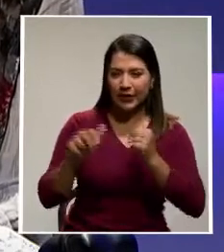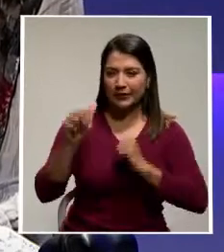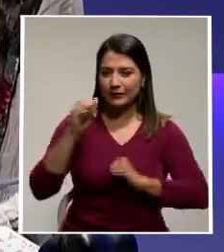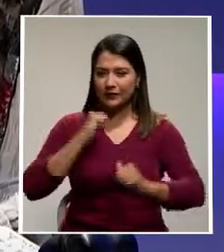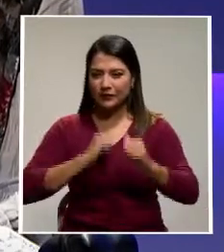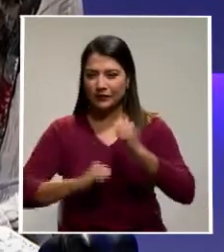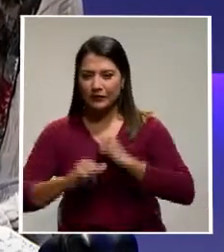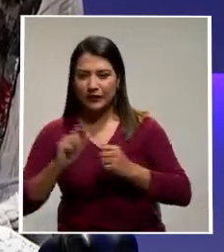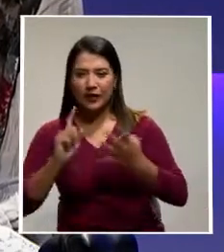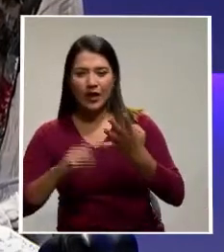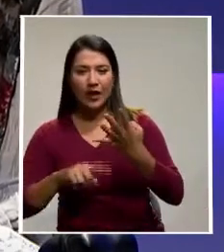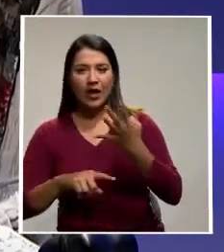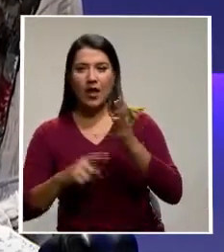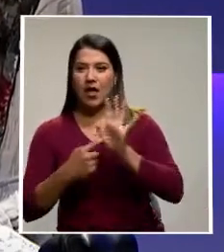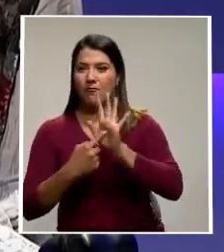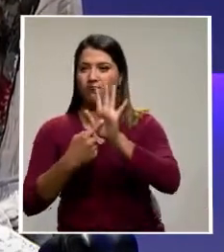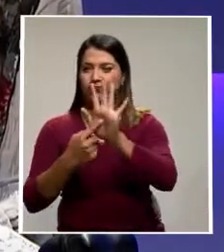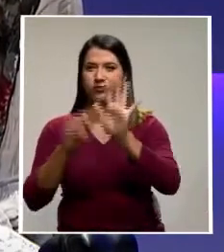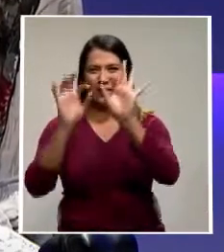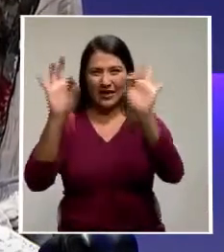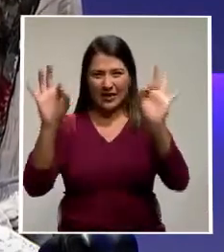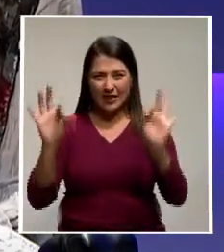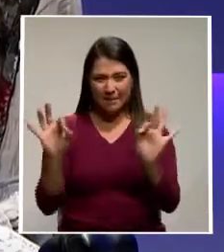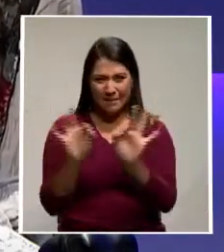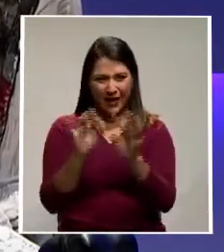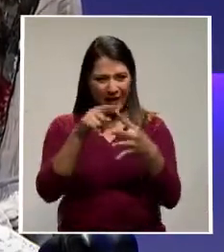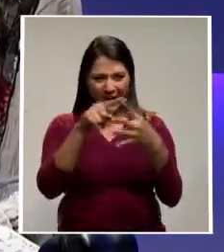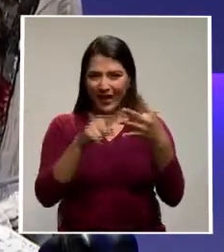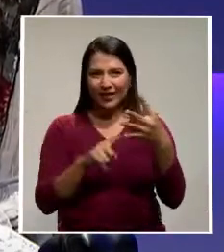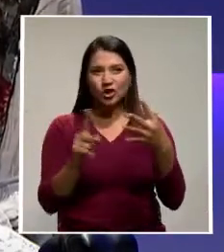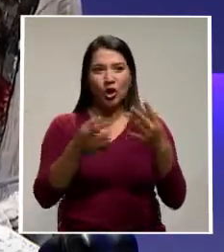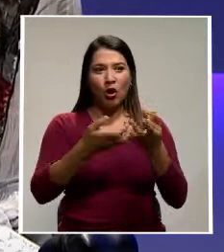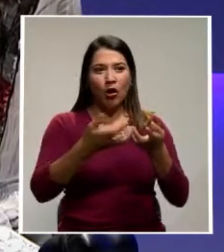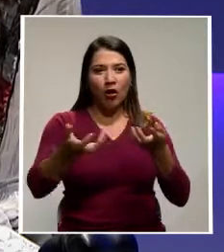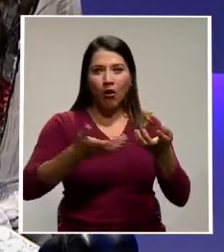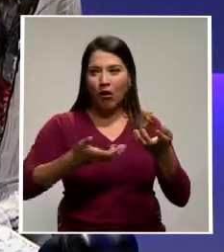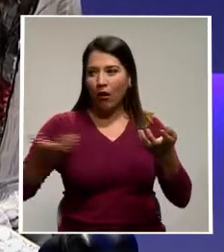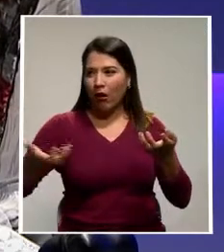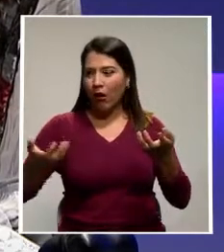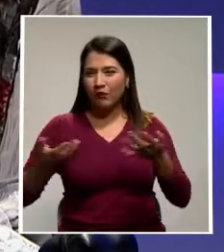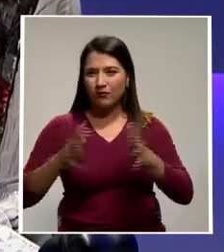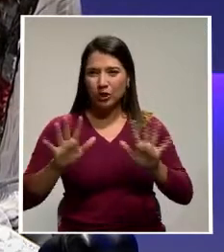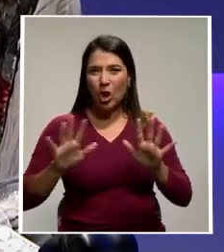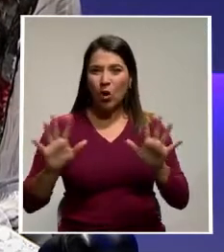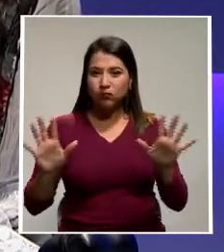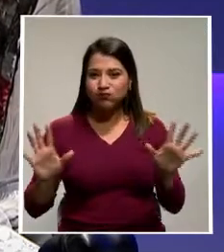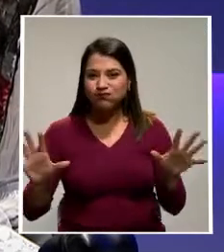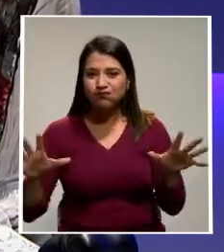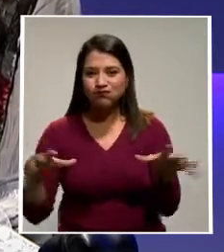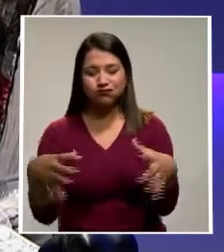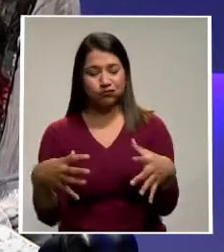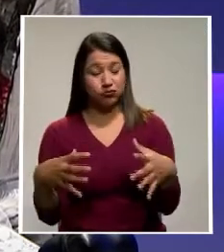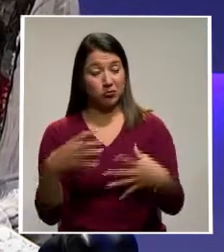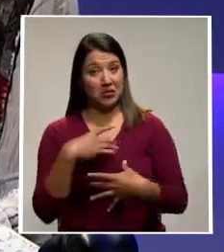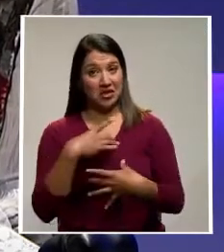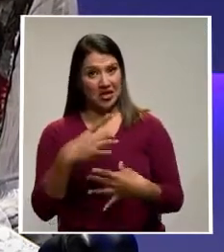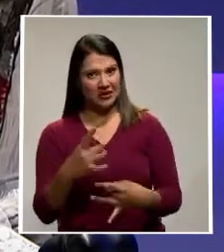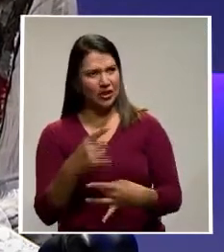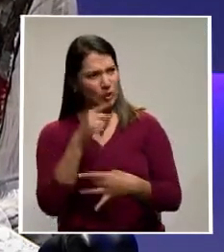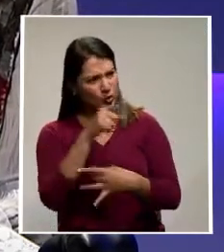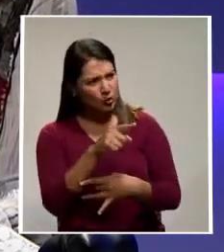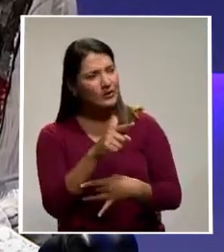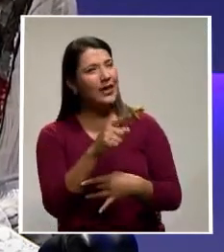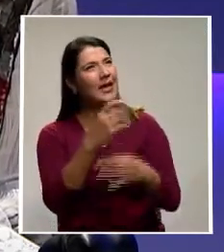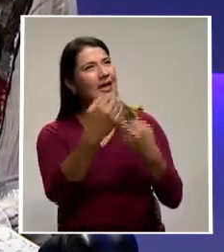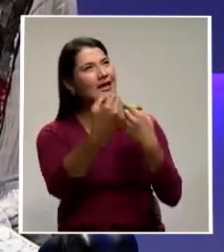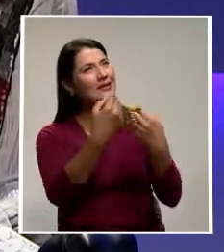la proyección de imágenes, crear climas. Vos los describiste de una manera muy particular, explícamelo un